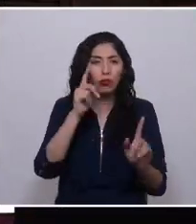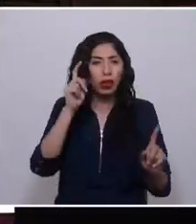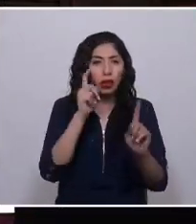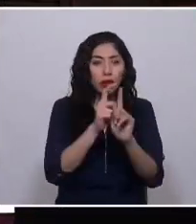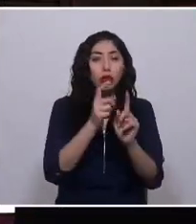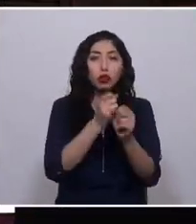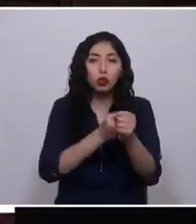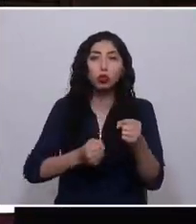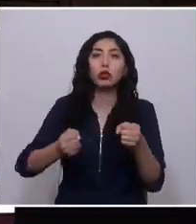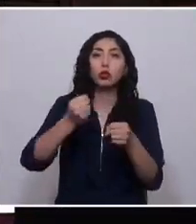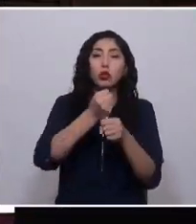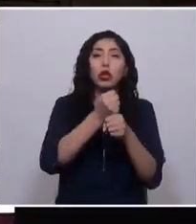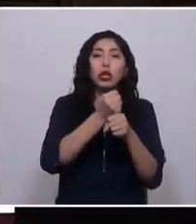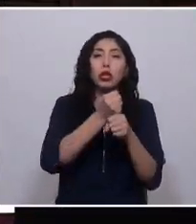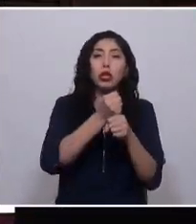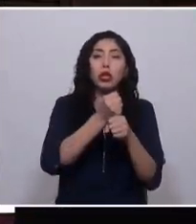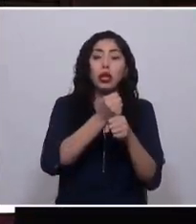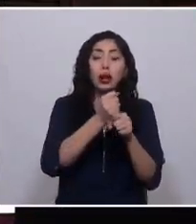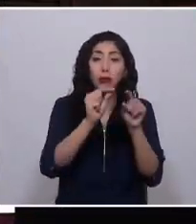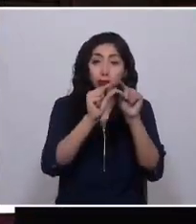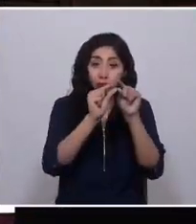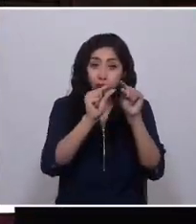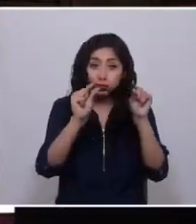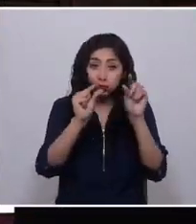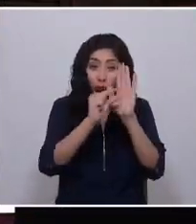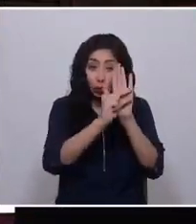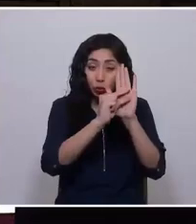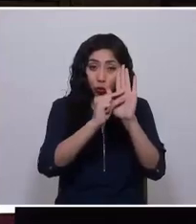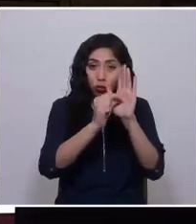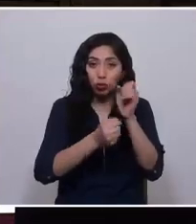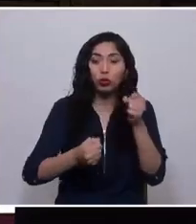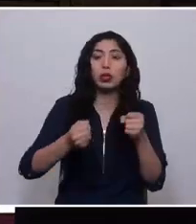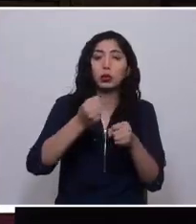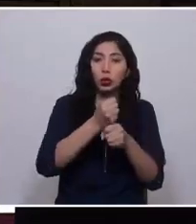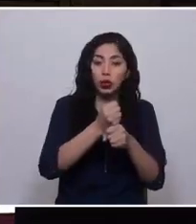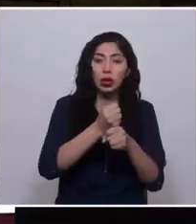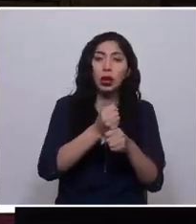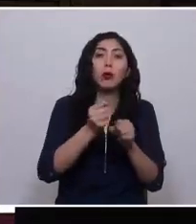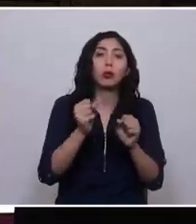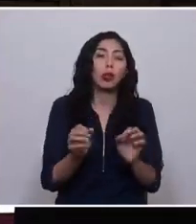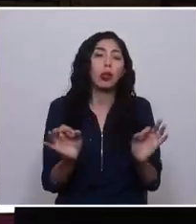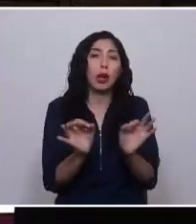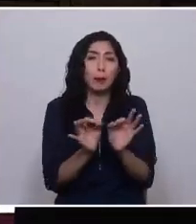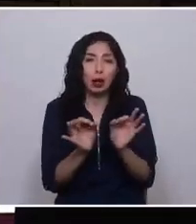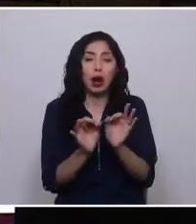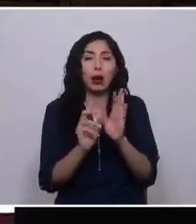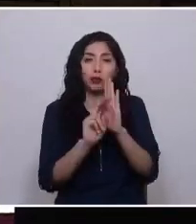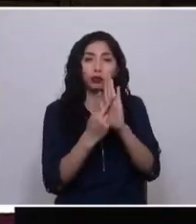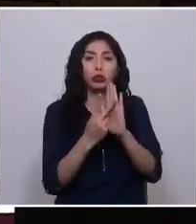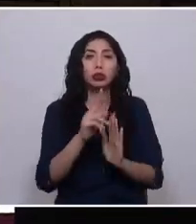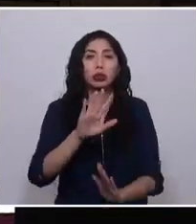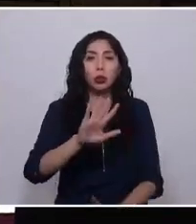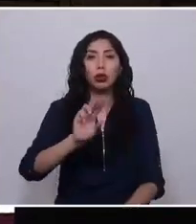su inciso, su encabezado. Se ofrece la palabra respecto de la indicación 53.